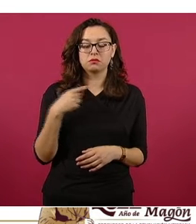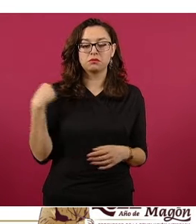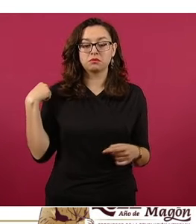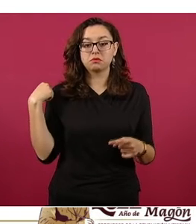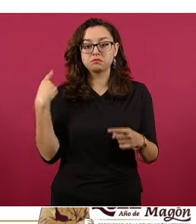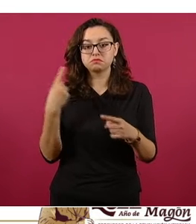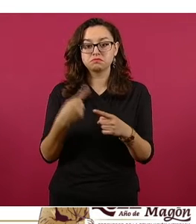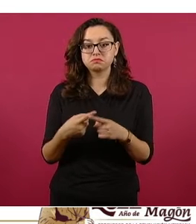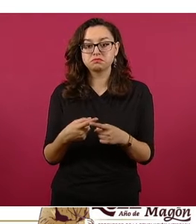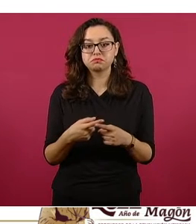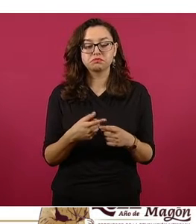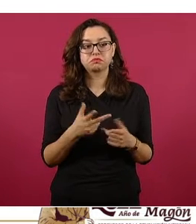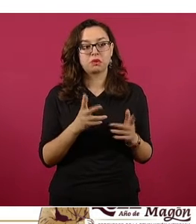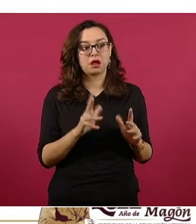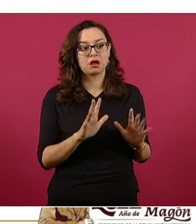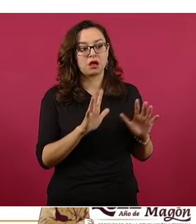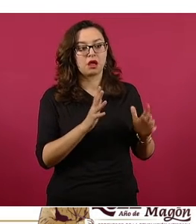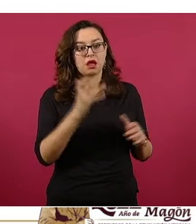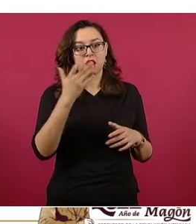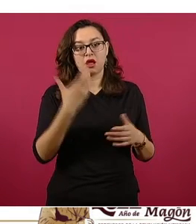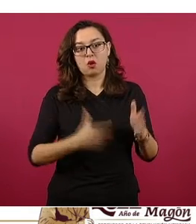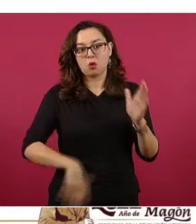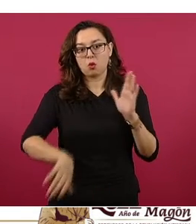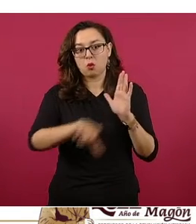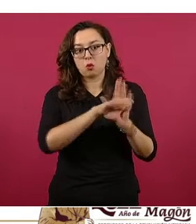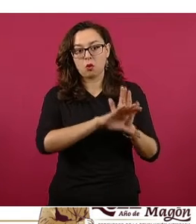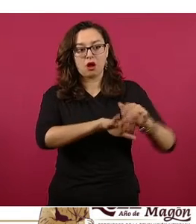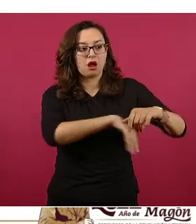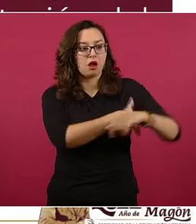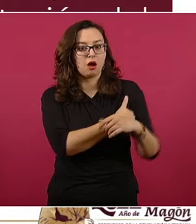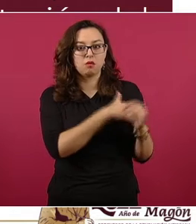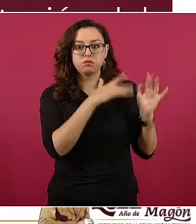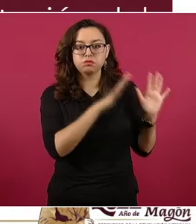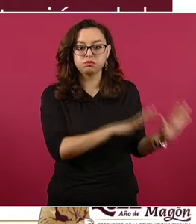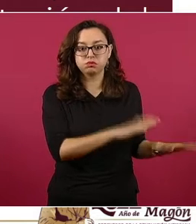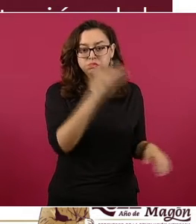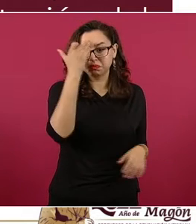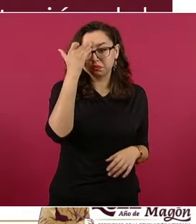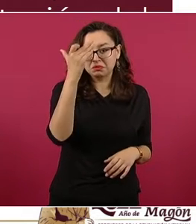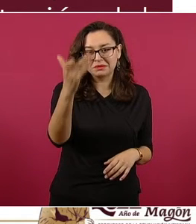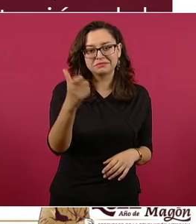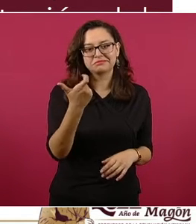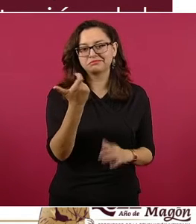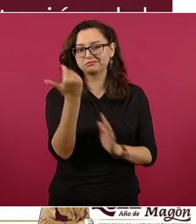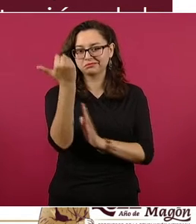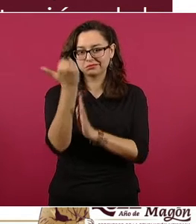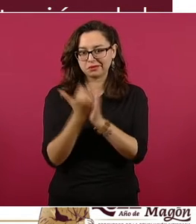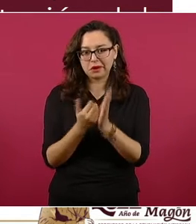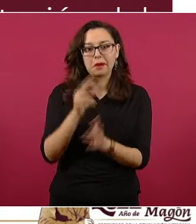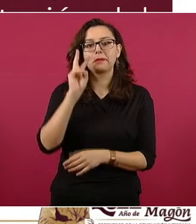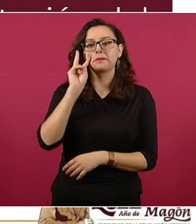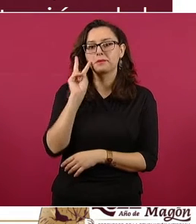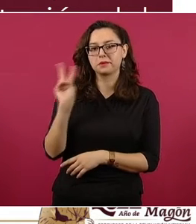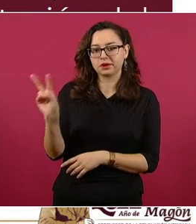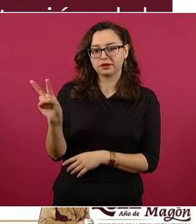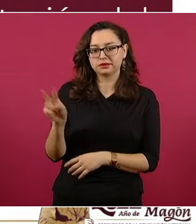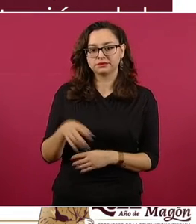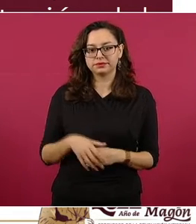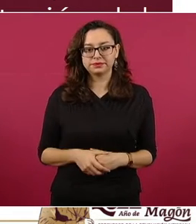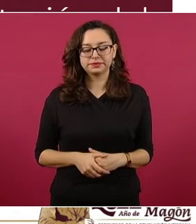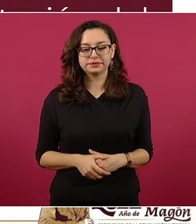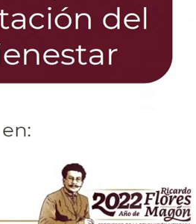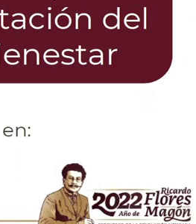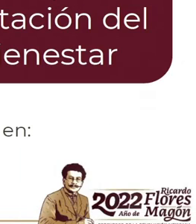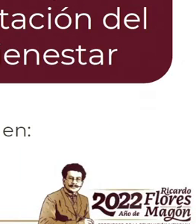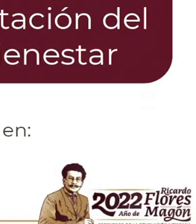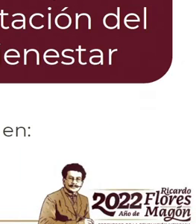de costos de almacenaje por ahorros y desocupación de bodegas y patios de